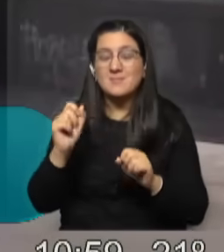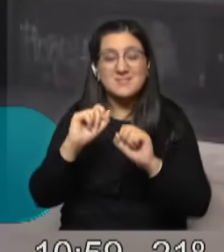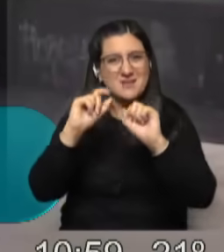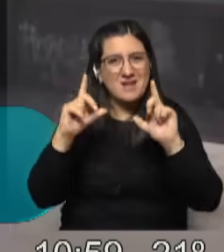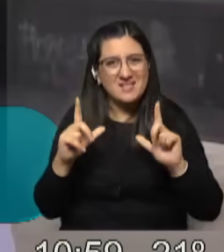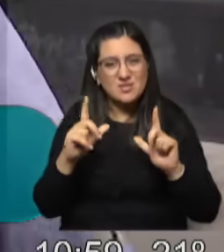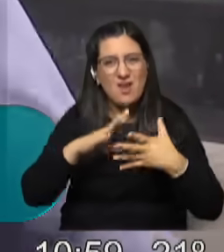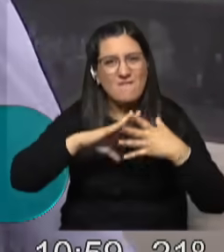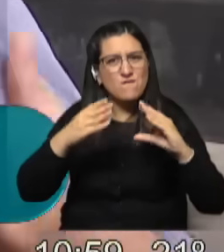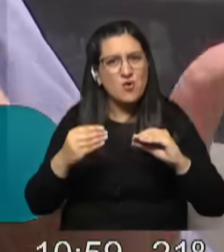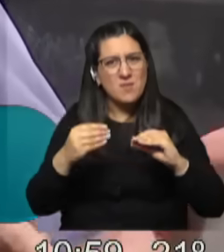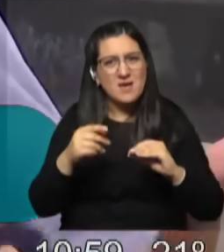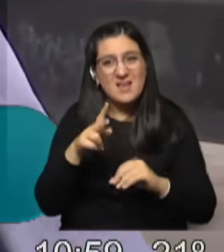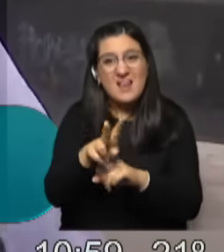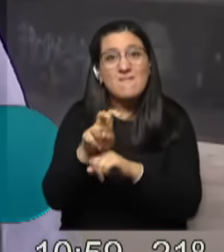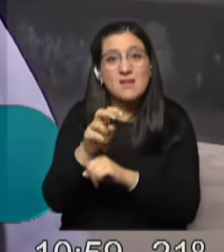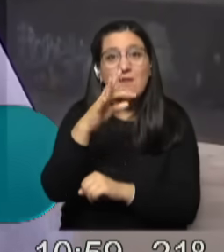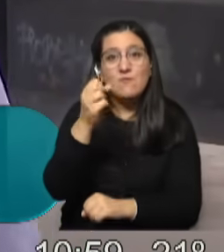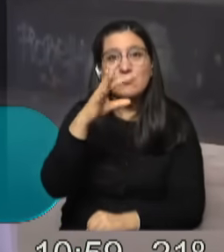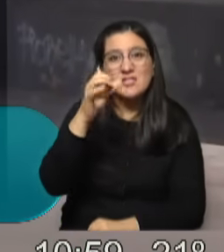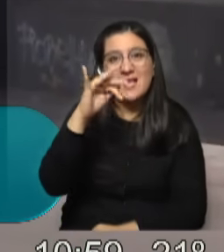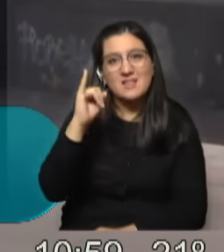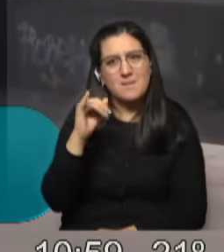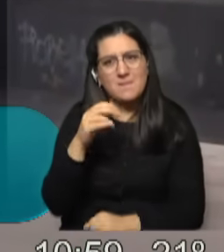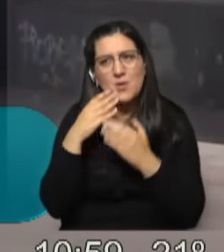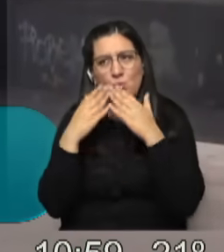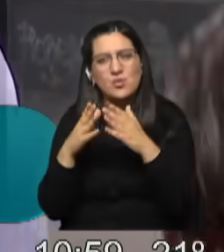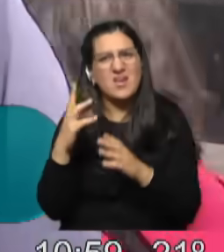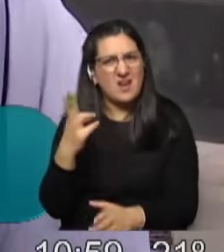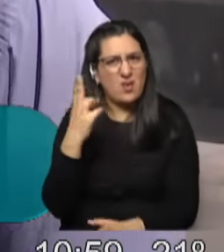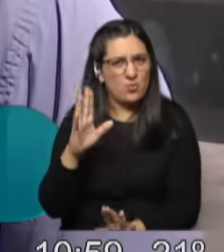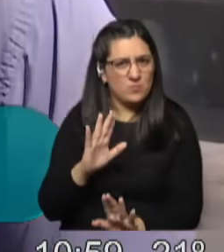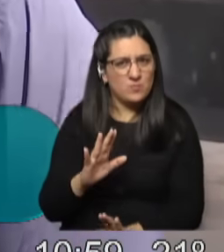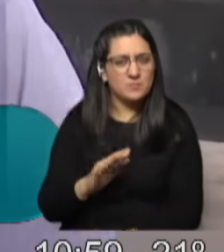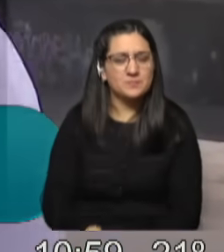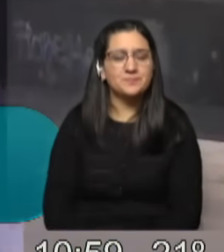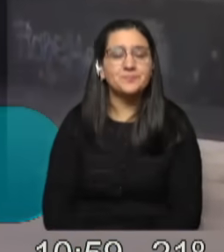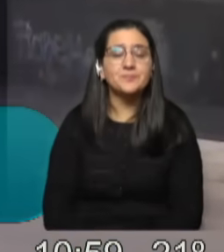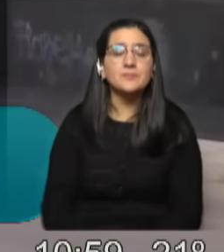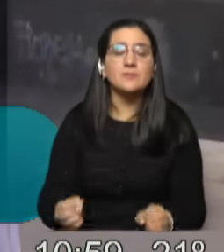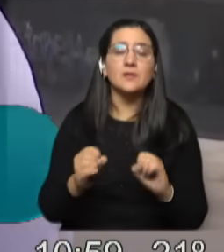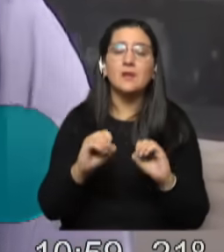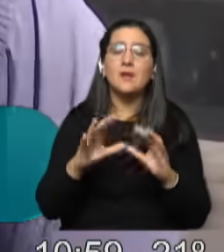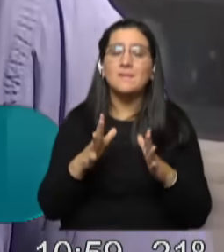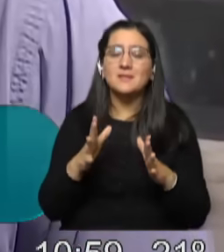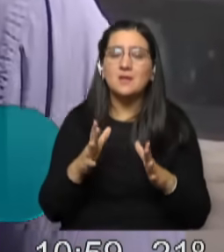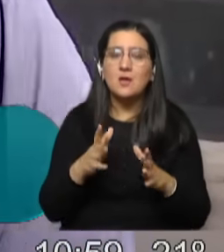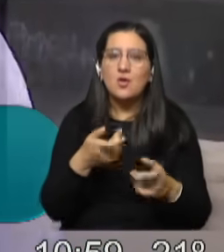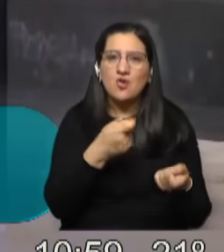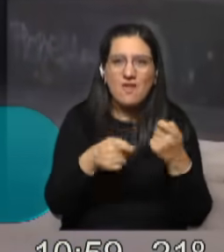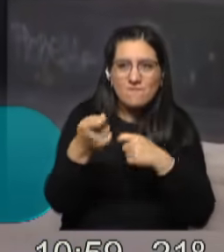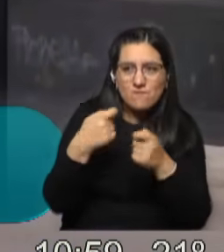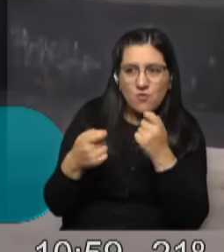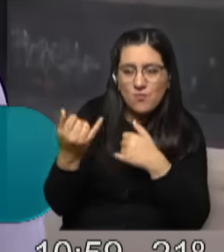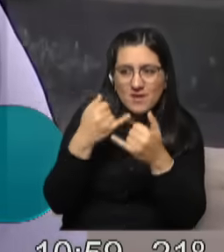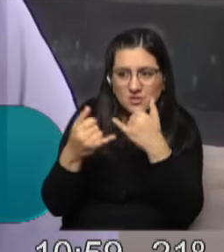Es llamativa la forma en la cual la fiscal formula la pregunta. Eduardo, ¿qué sucede también en este interrogatorio acerca del trasiego de información